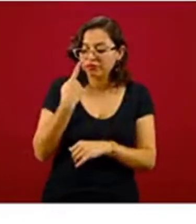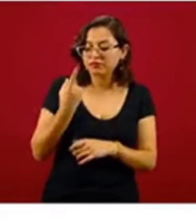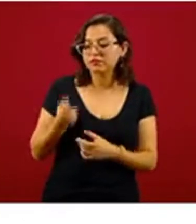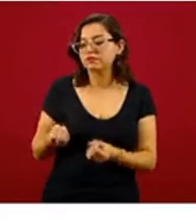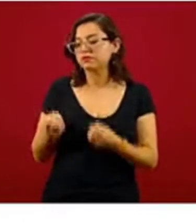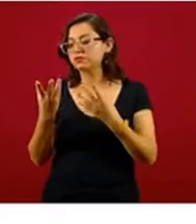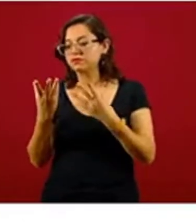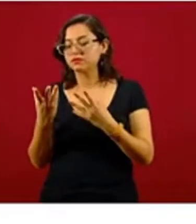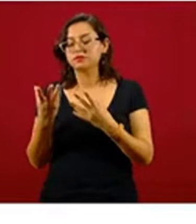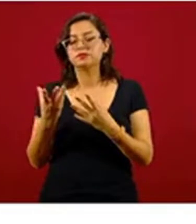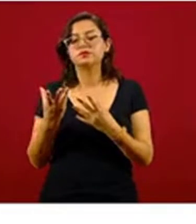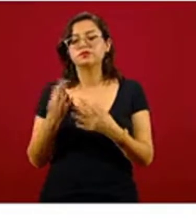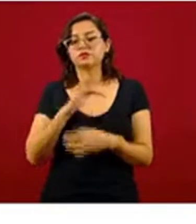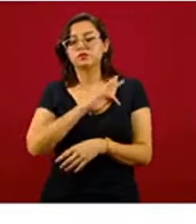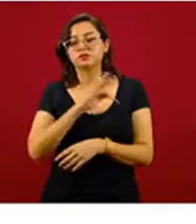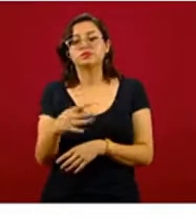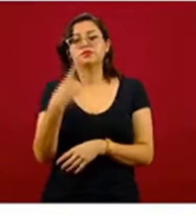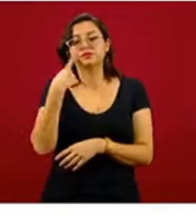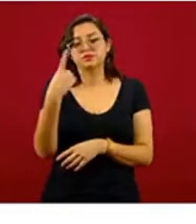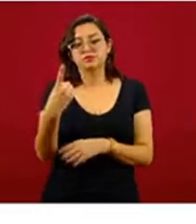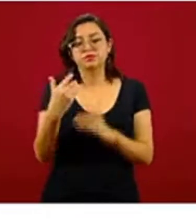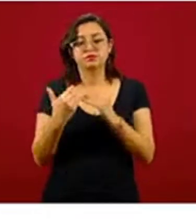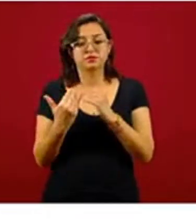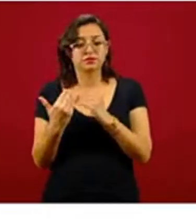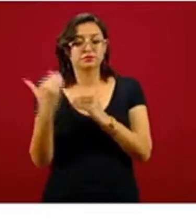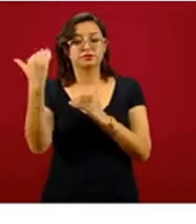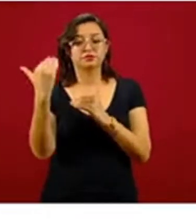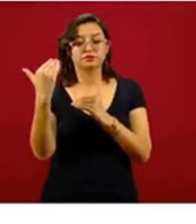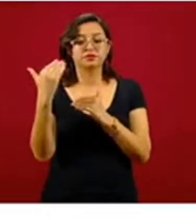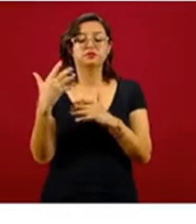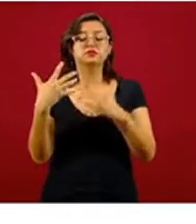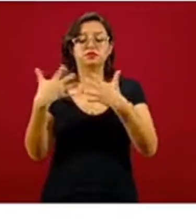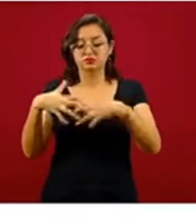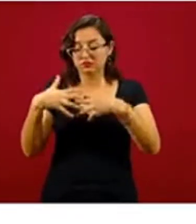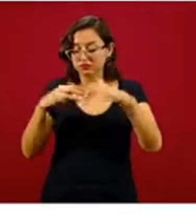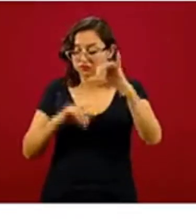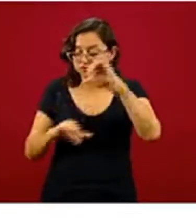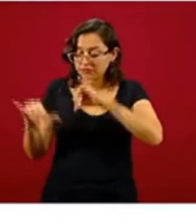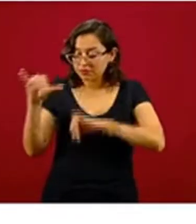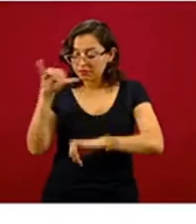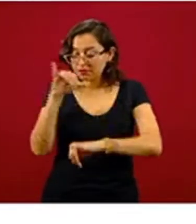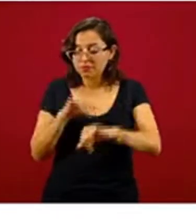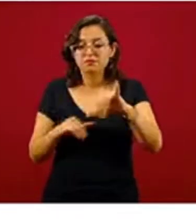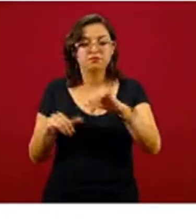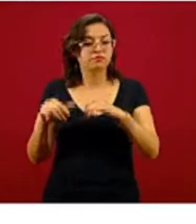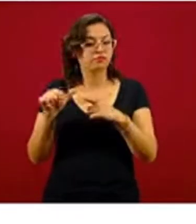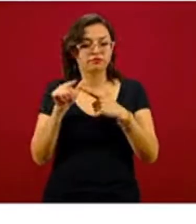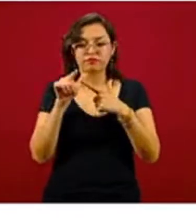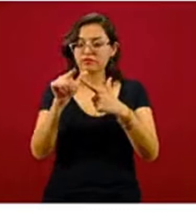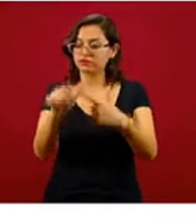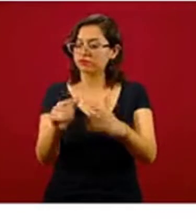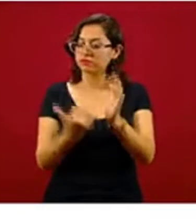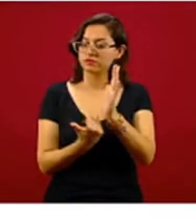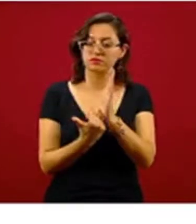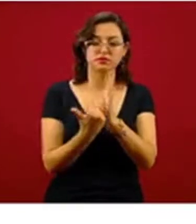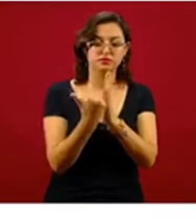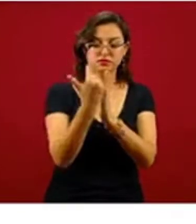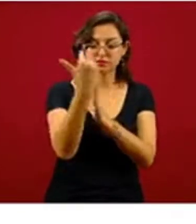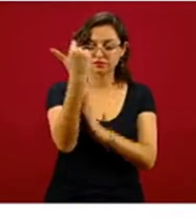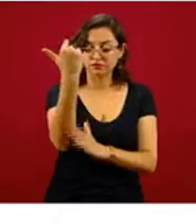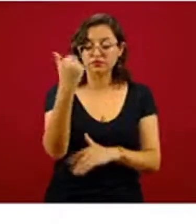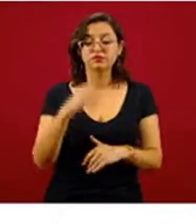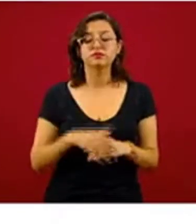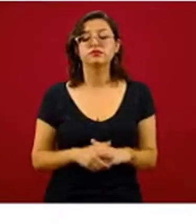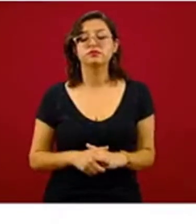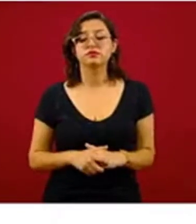incremento en el no solo muestreo, sino en el procesamiento de las muestras se mantiene, y en la medida también, si recordamos